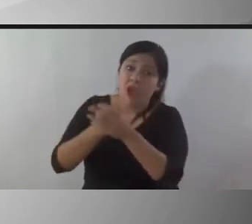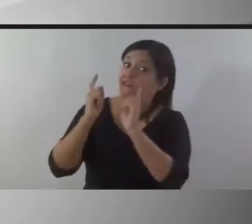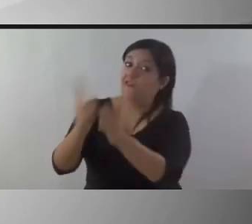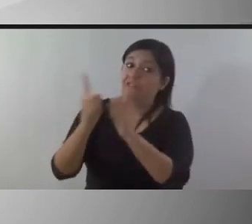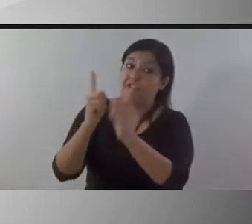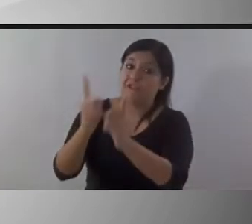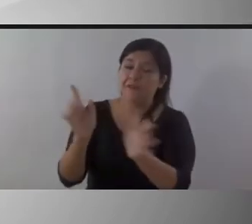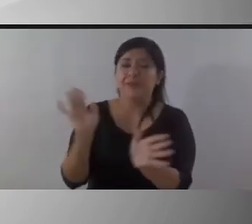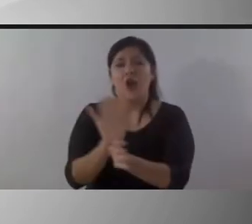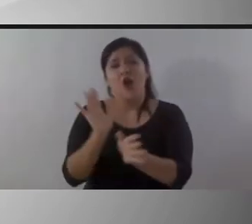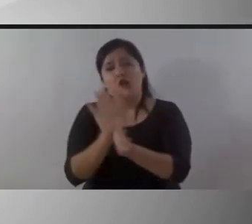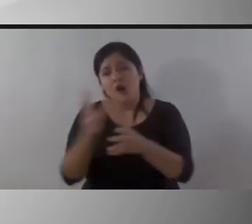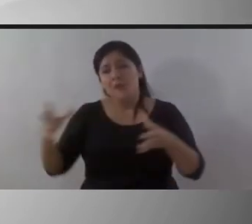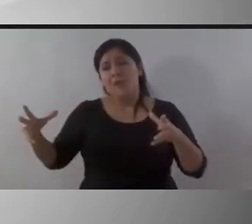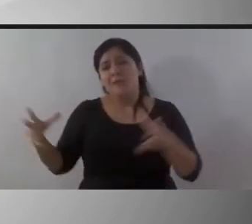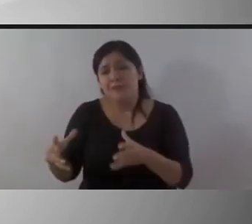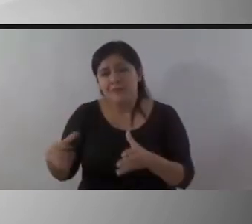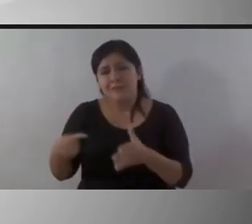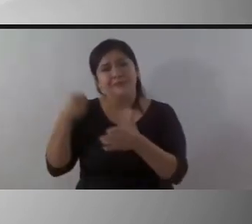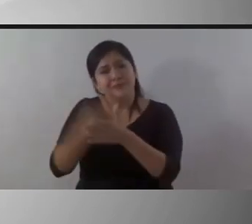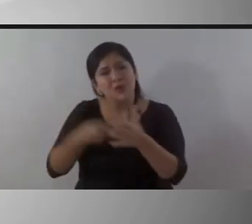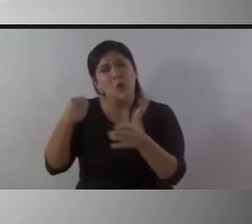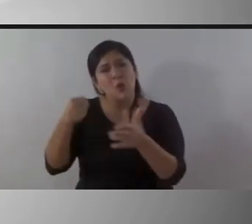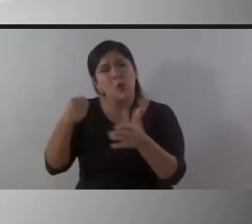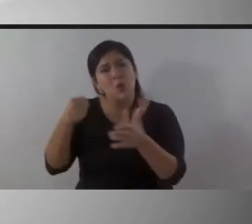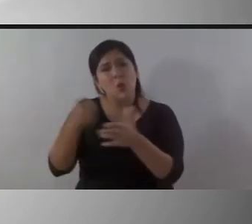activismo solitario y que exige